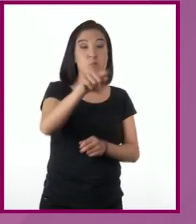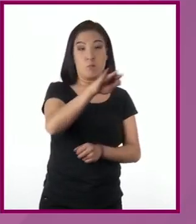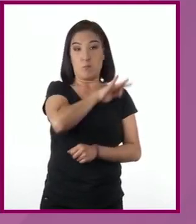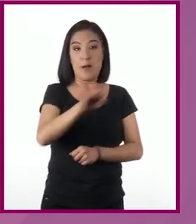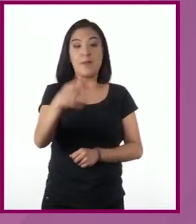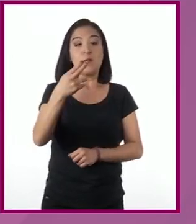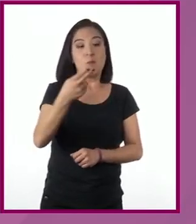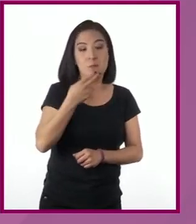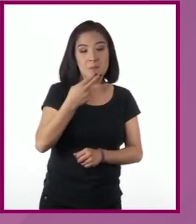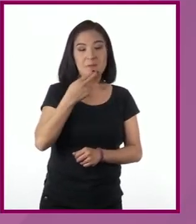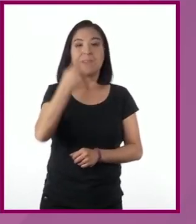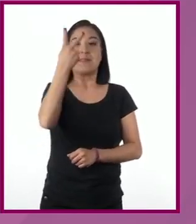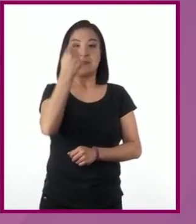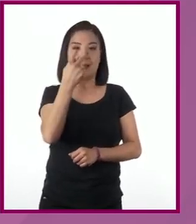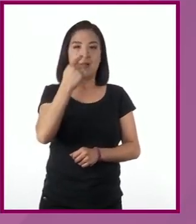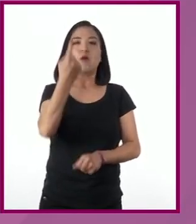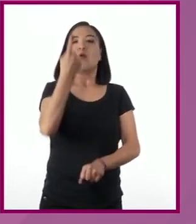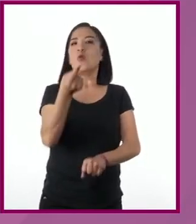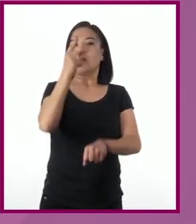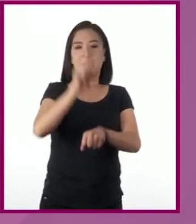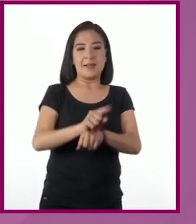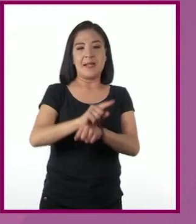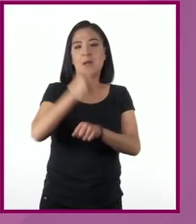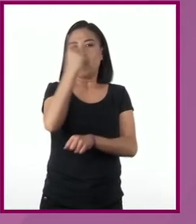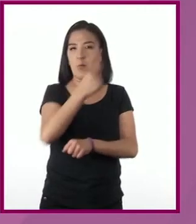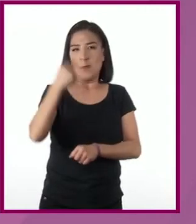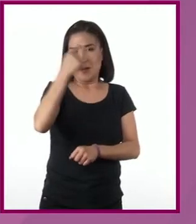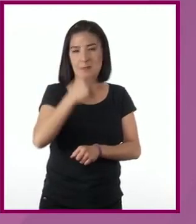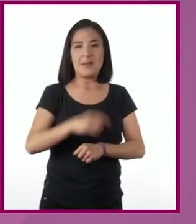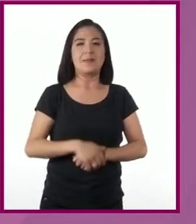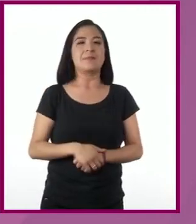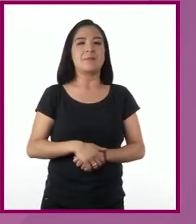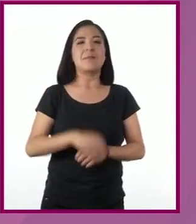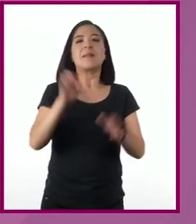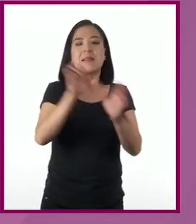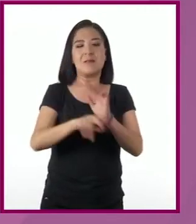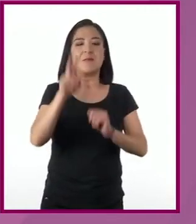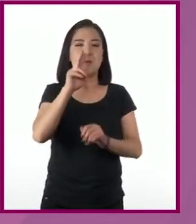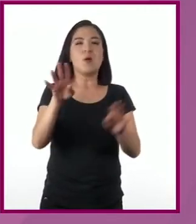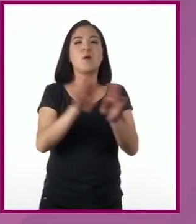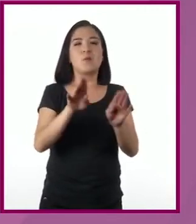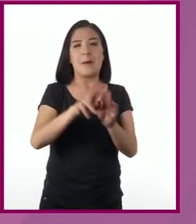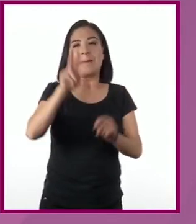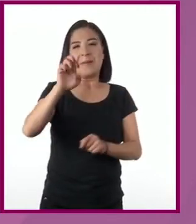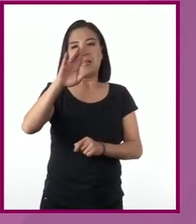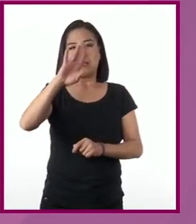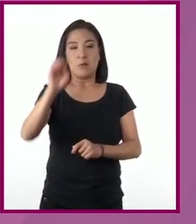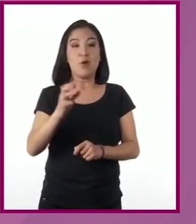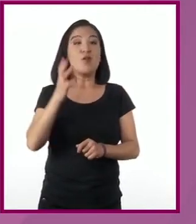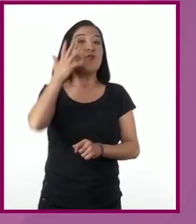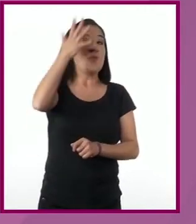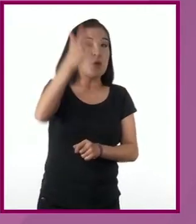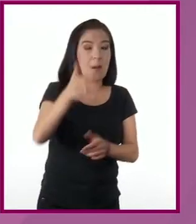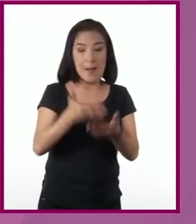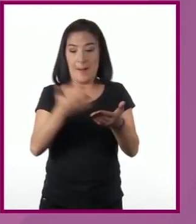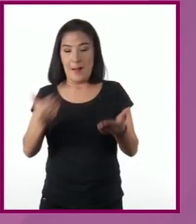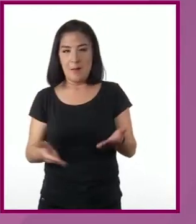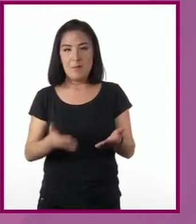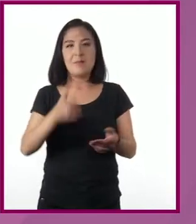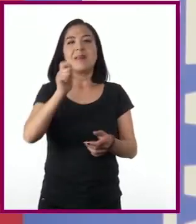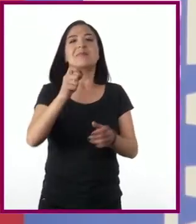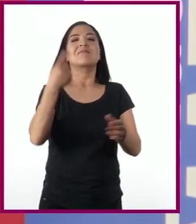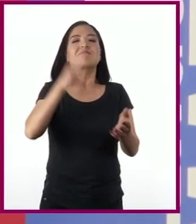Aquí está una perífrasis. Expresiones formadas por un verbo conjugado en futuro o presente seguido de un